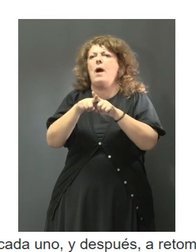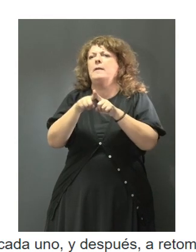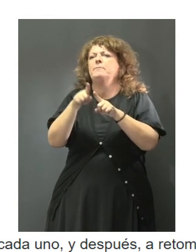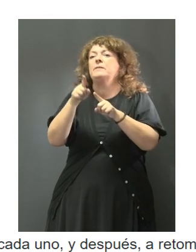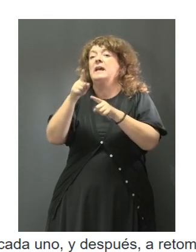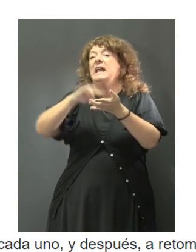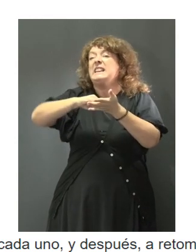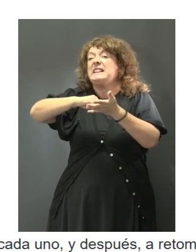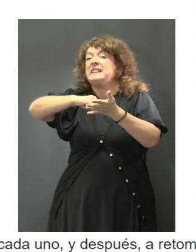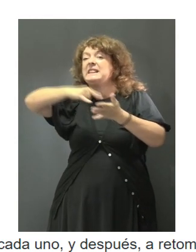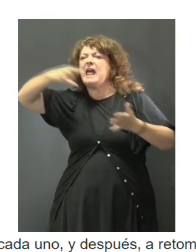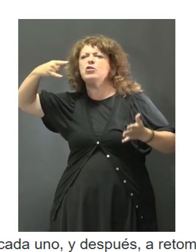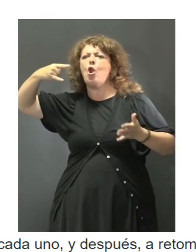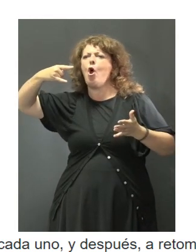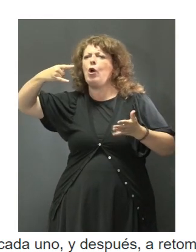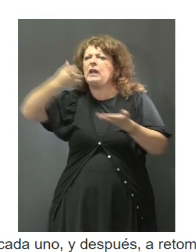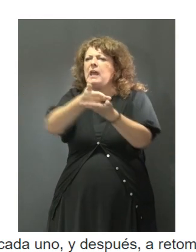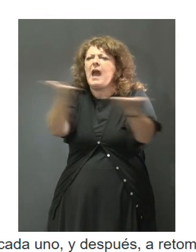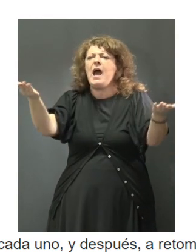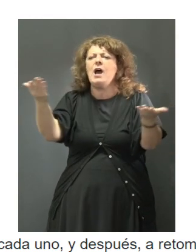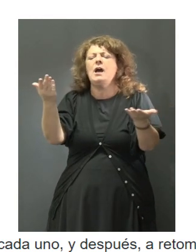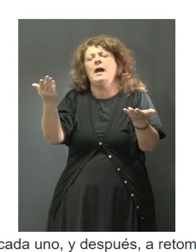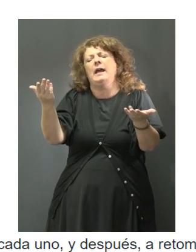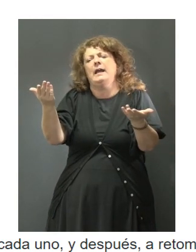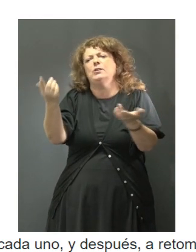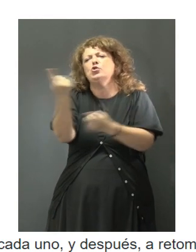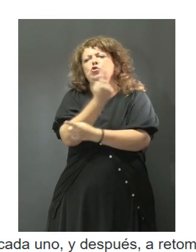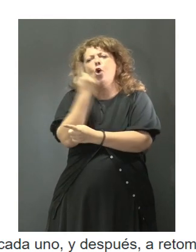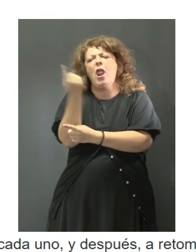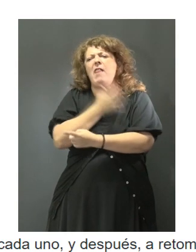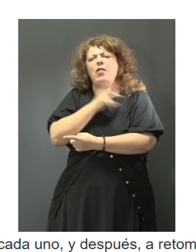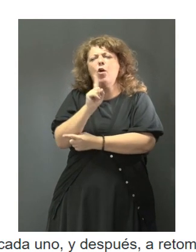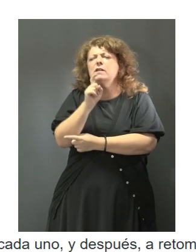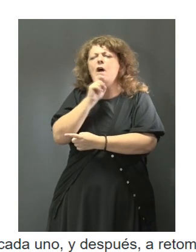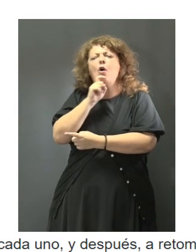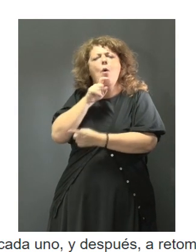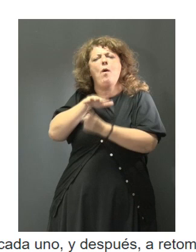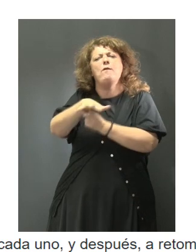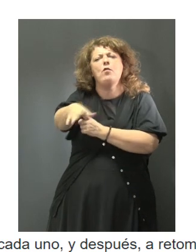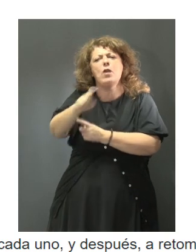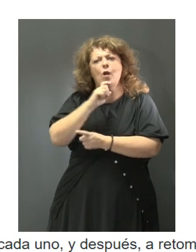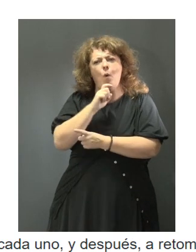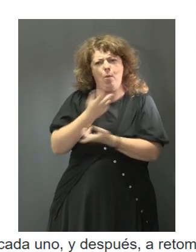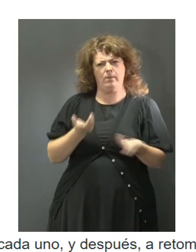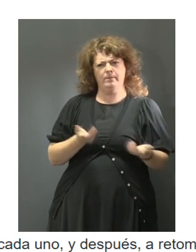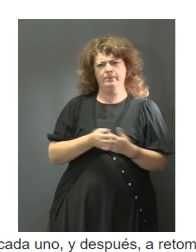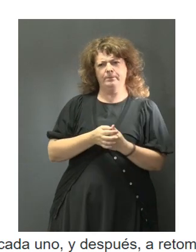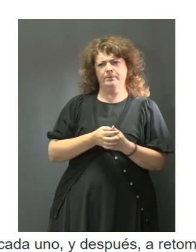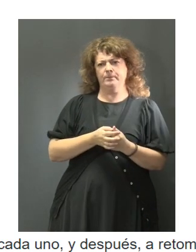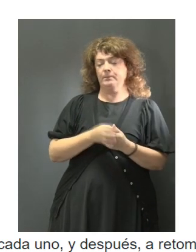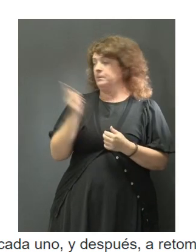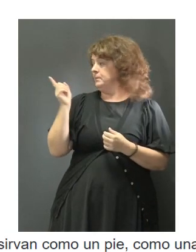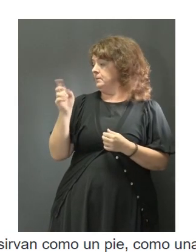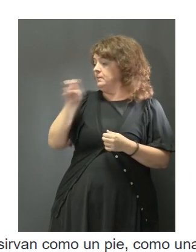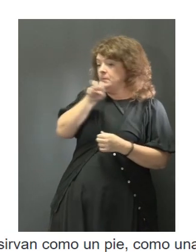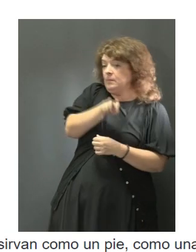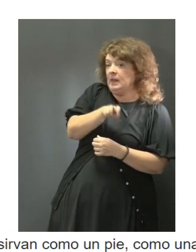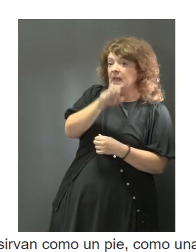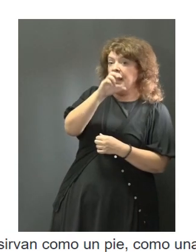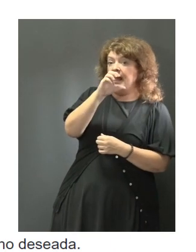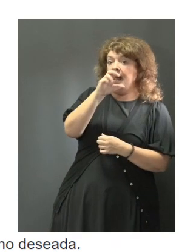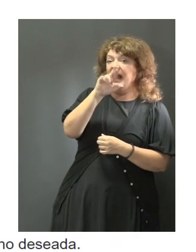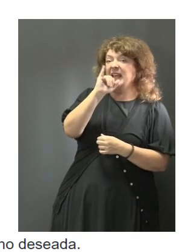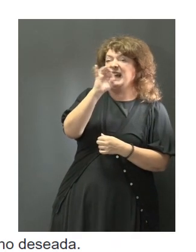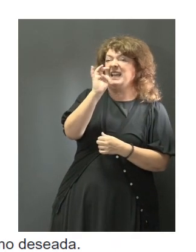de la tecnología en la soledad no deseada. En primer lugar, Cristian Suárez es técnico